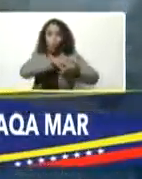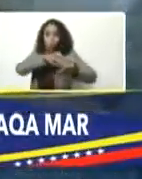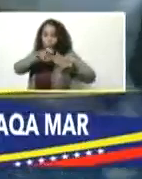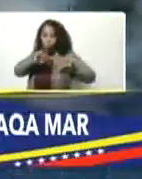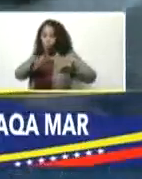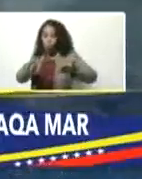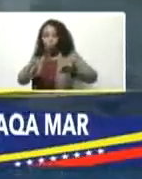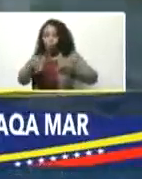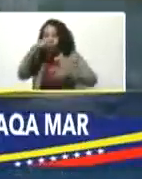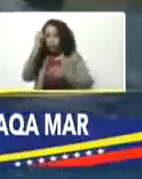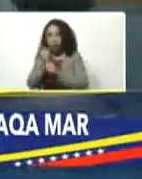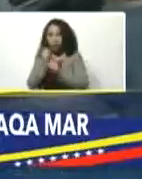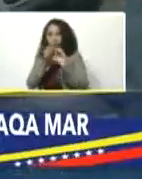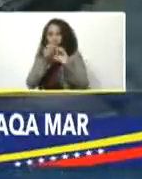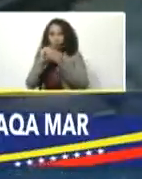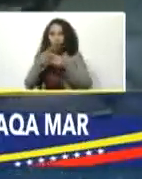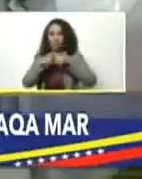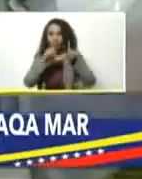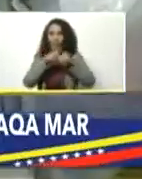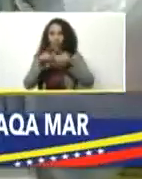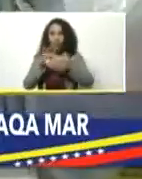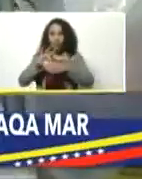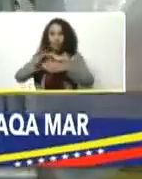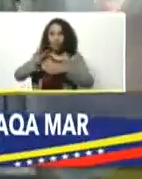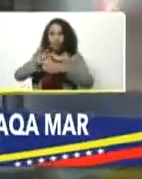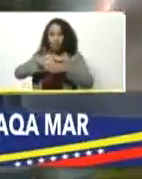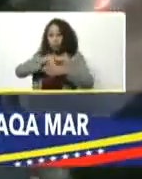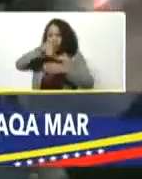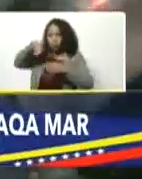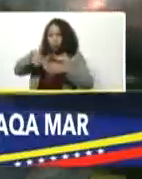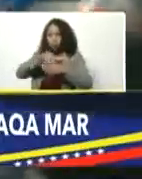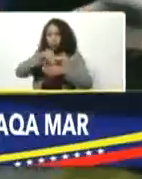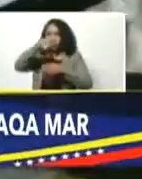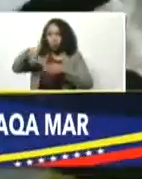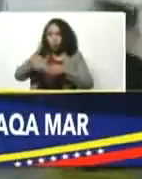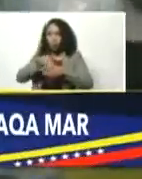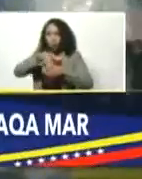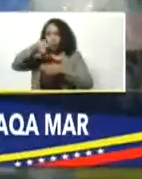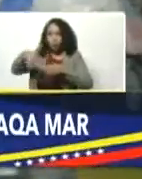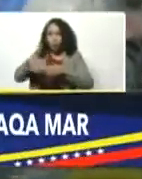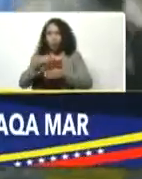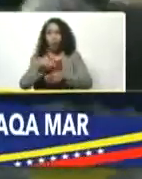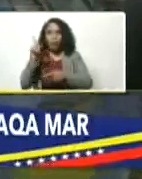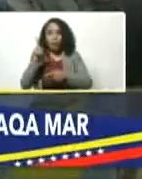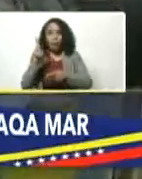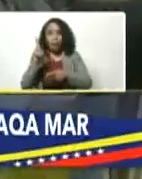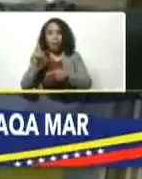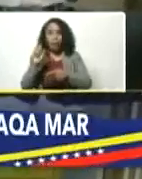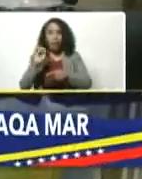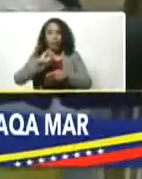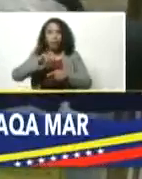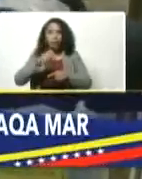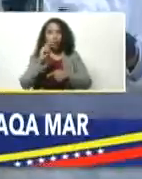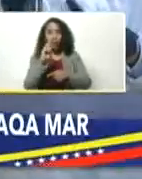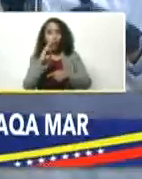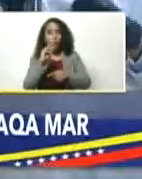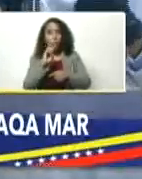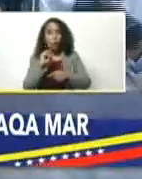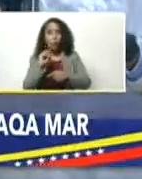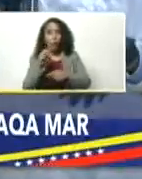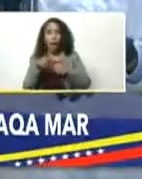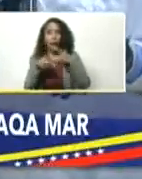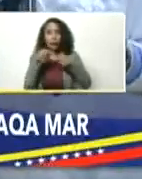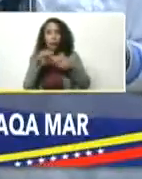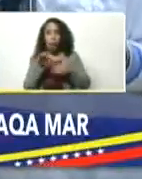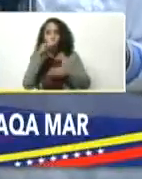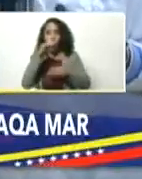operadores se encargan de extraer los diferentes tipos de carnes que Procesadora Camar procesa. En este caso estamos hablando del jumbo, el long, el claw y el cóctel,